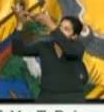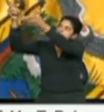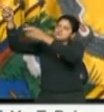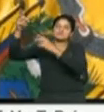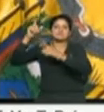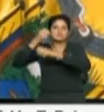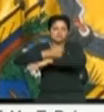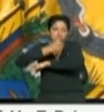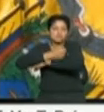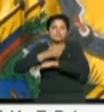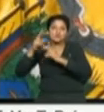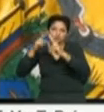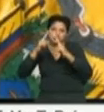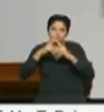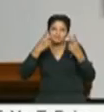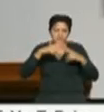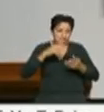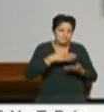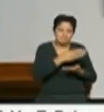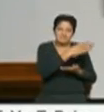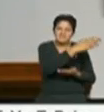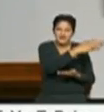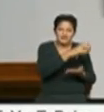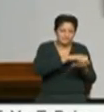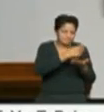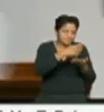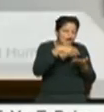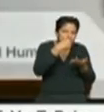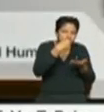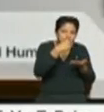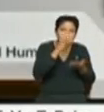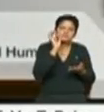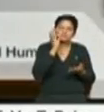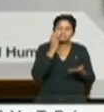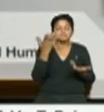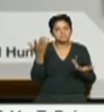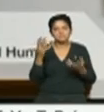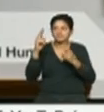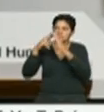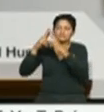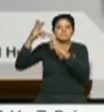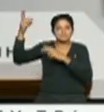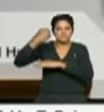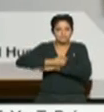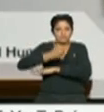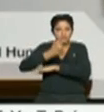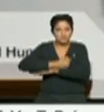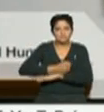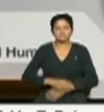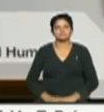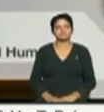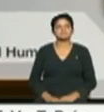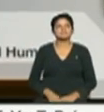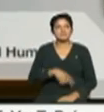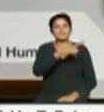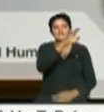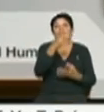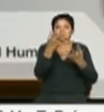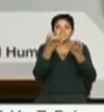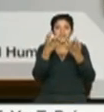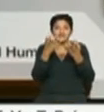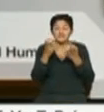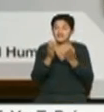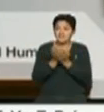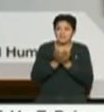los productos de mar que en Ecuador se cultivan. Estamos trabajando también el aspecto logístico de transporte para poder ir